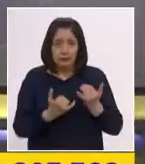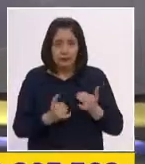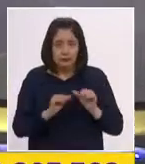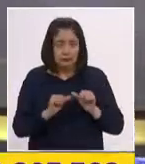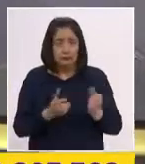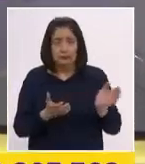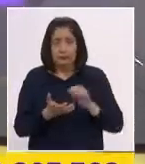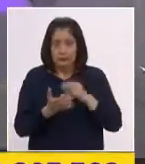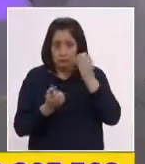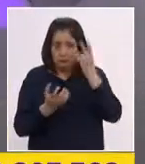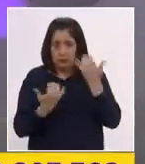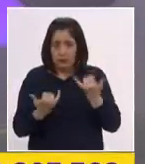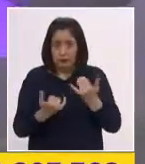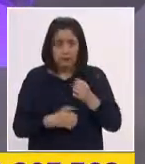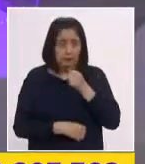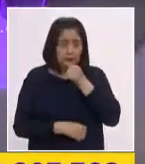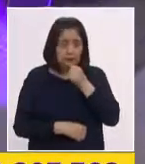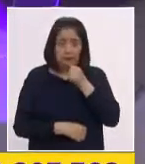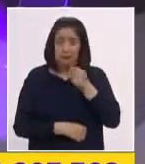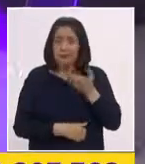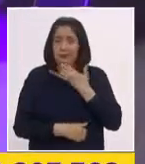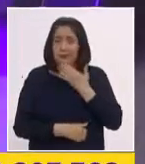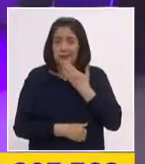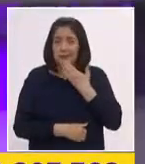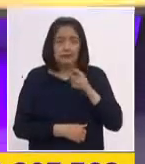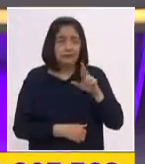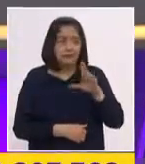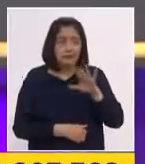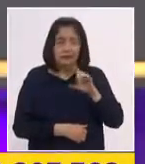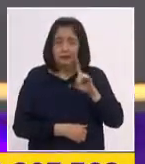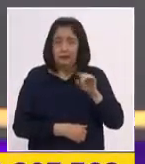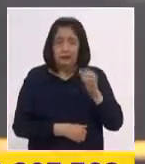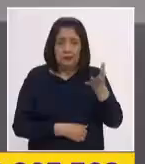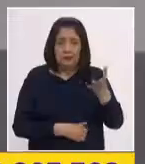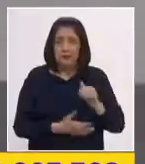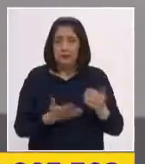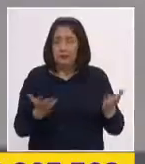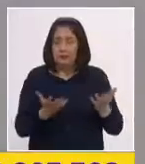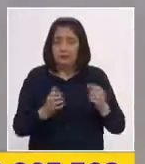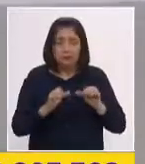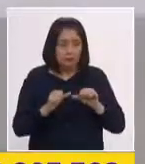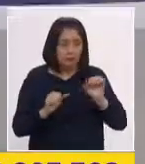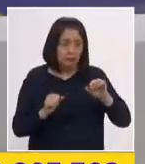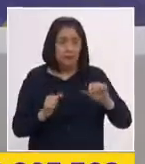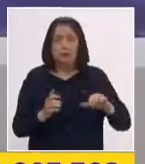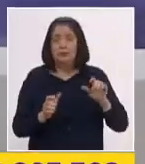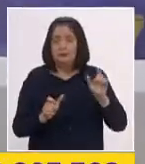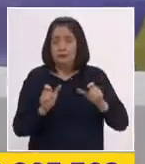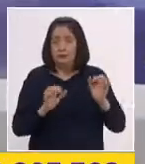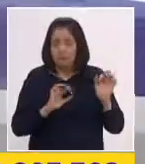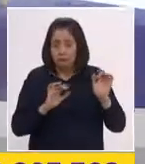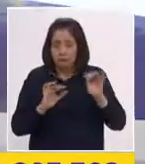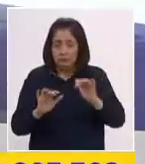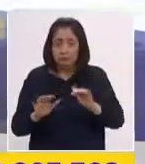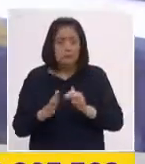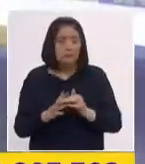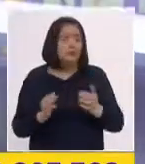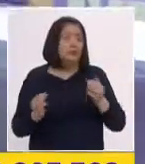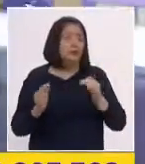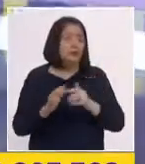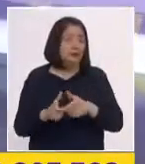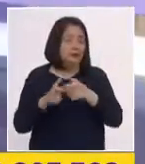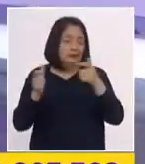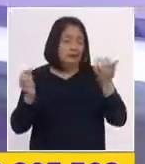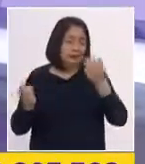Continuamos con más información. Tenemos un enlace en vivo con Ricardo Javier Reina porque continúan las personas llegando a los centros comerciales.